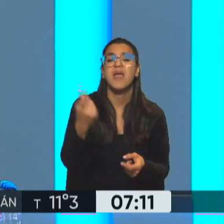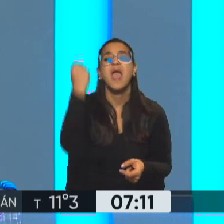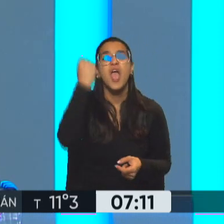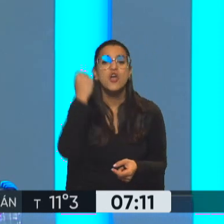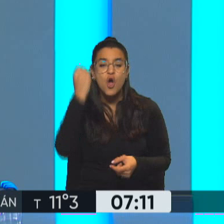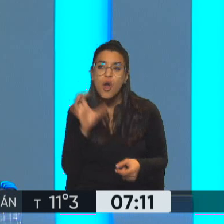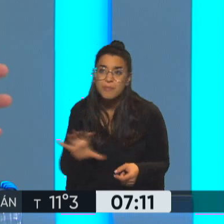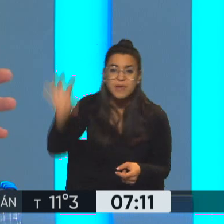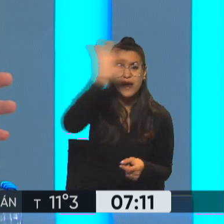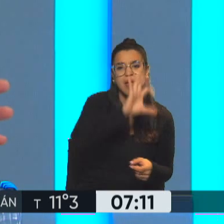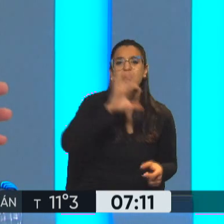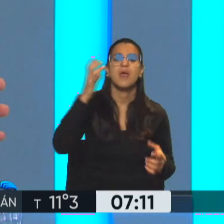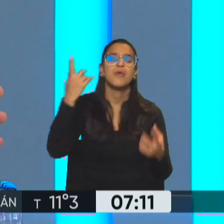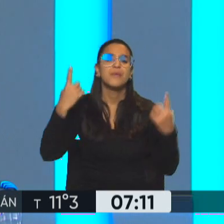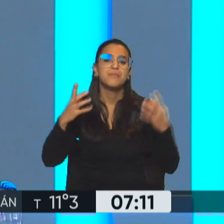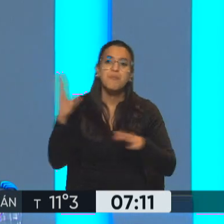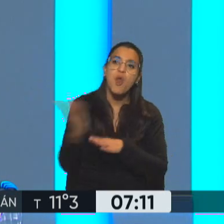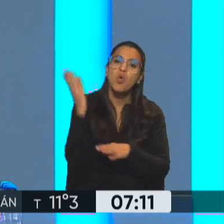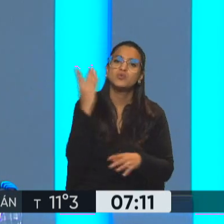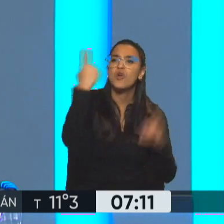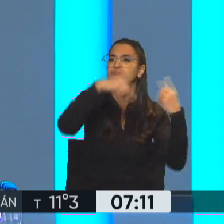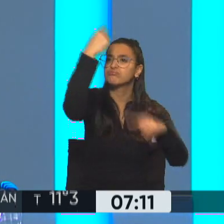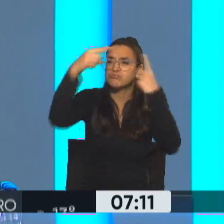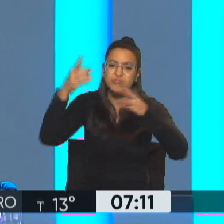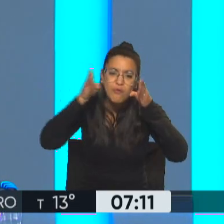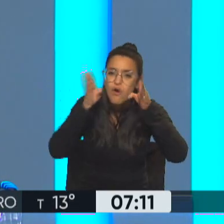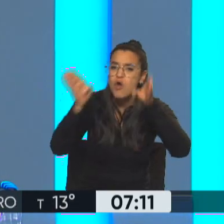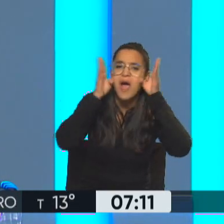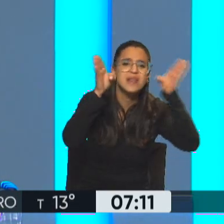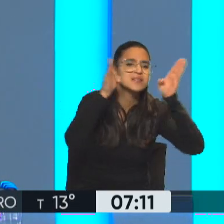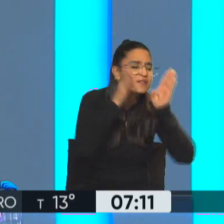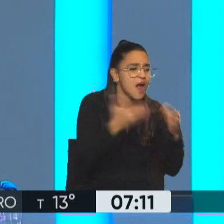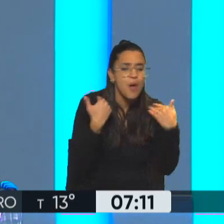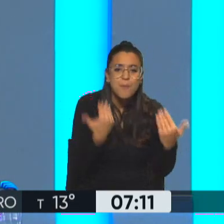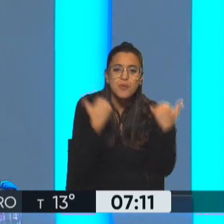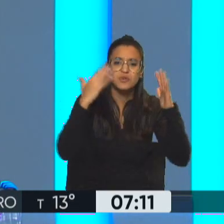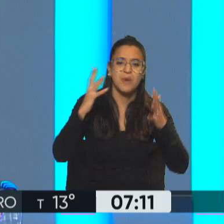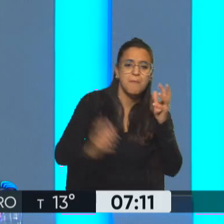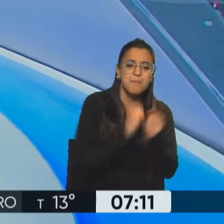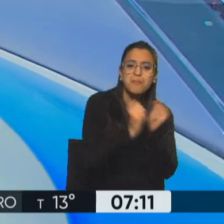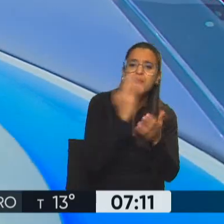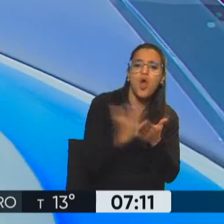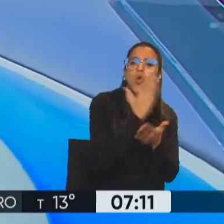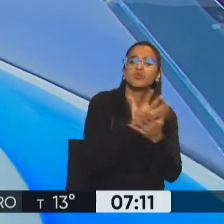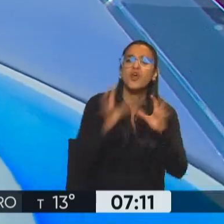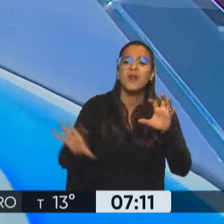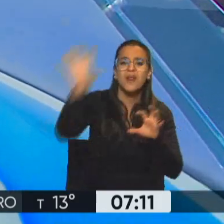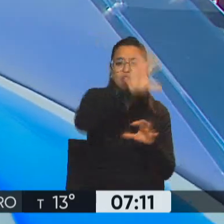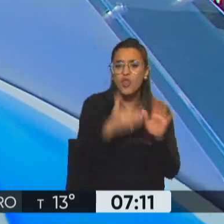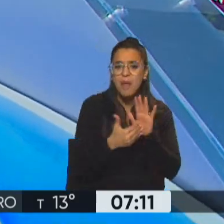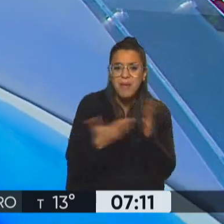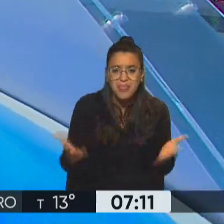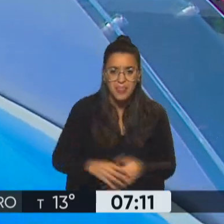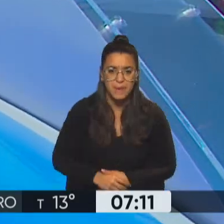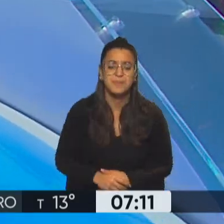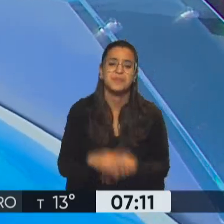y de diversificar la producción y focalizar las posibilidades productivas de cada una de las de la república argentina